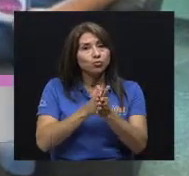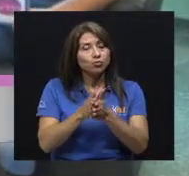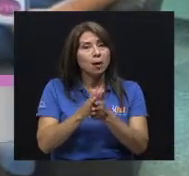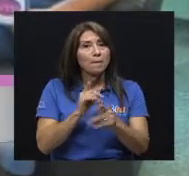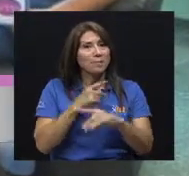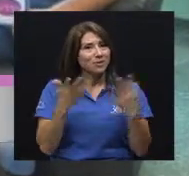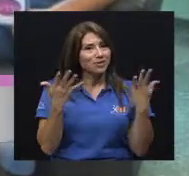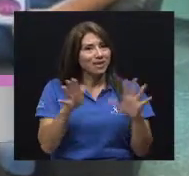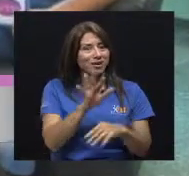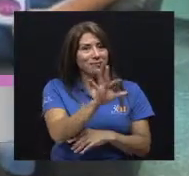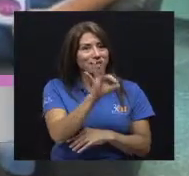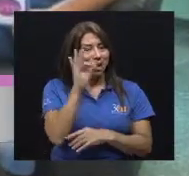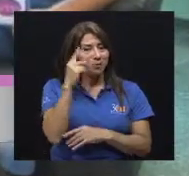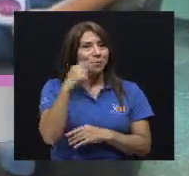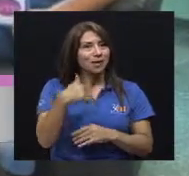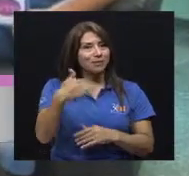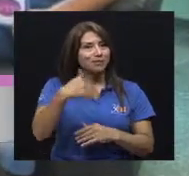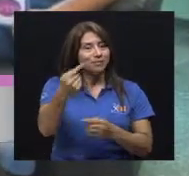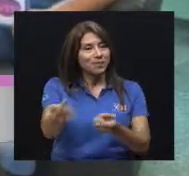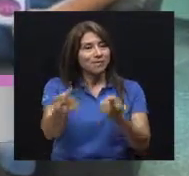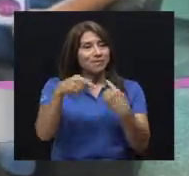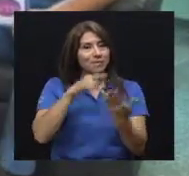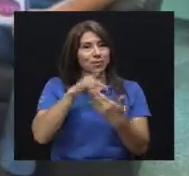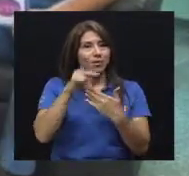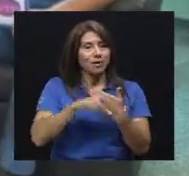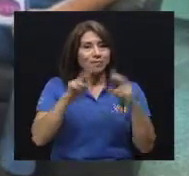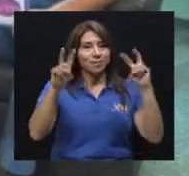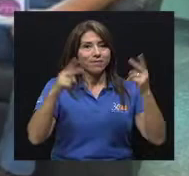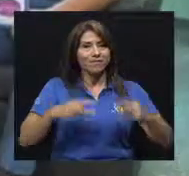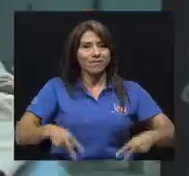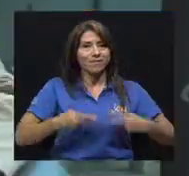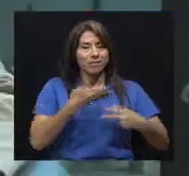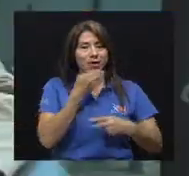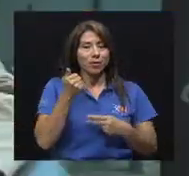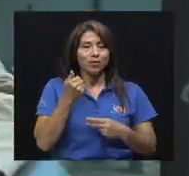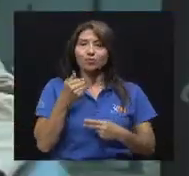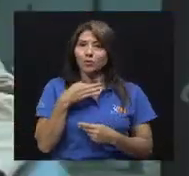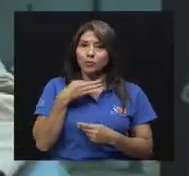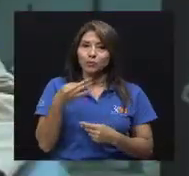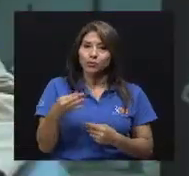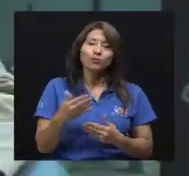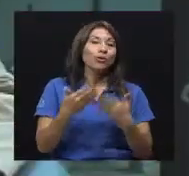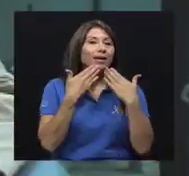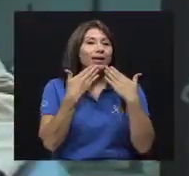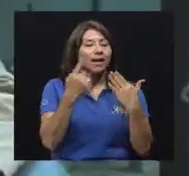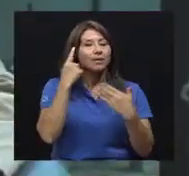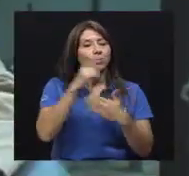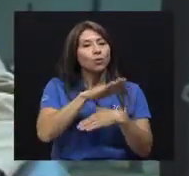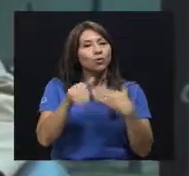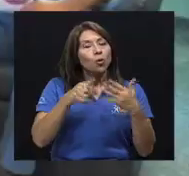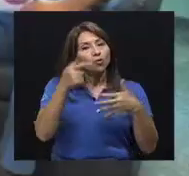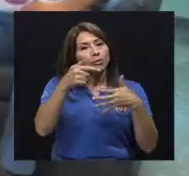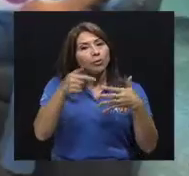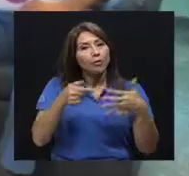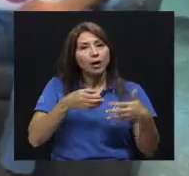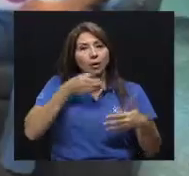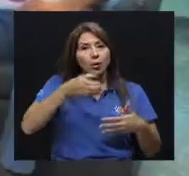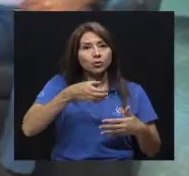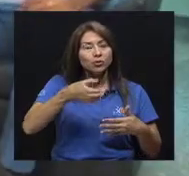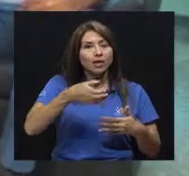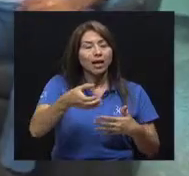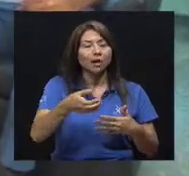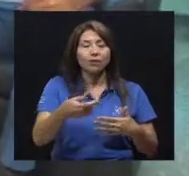bastante provecho, pero desde ya la invitación para que nos siga acompañando aquí a Vivir Mejor. No, con mucho gusto. Sí, muchísimas gracias por todos esos consejos.